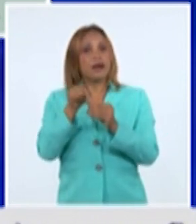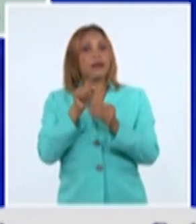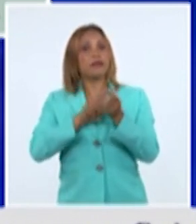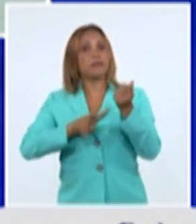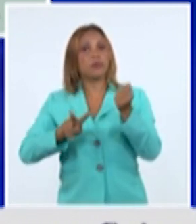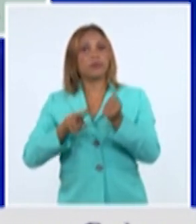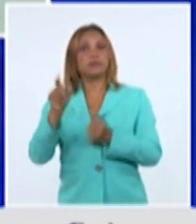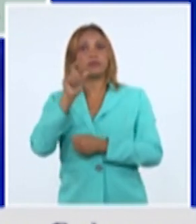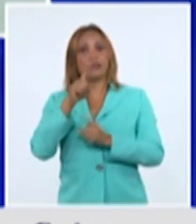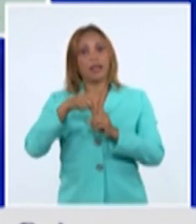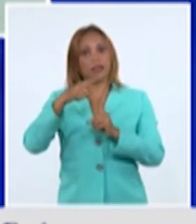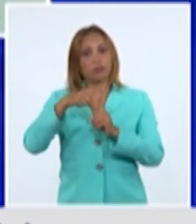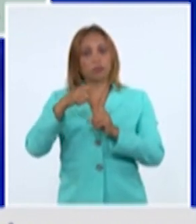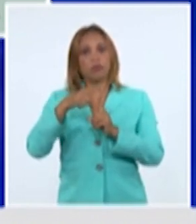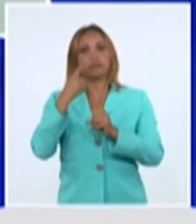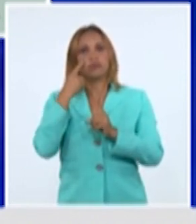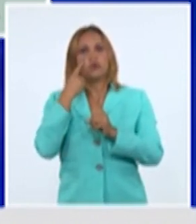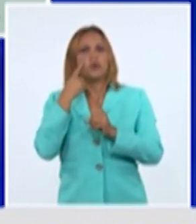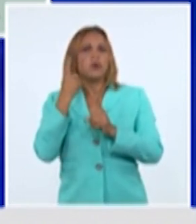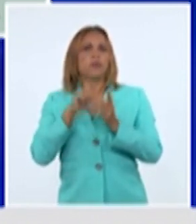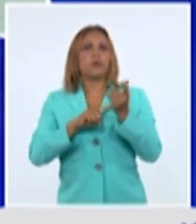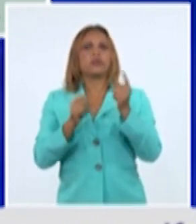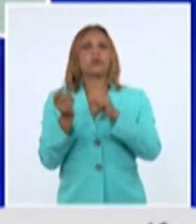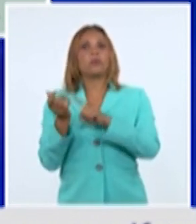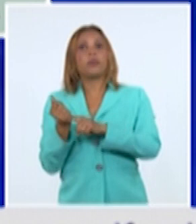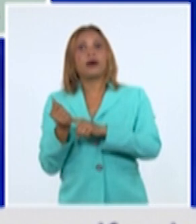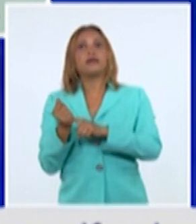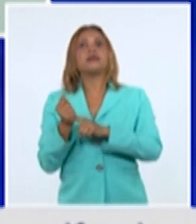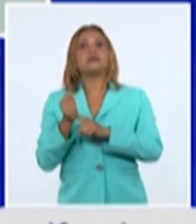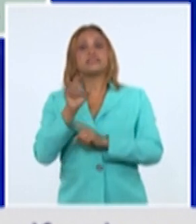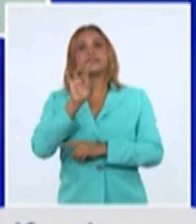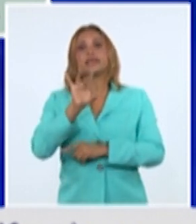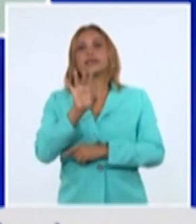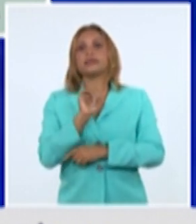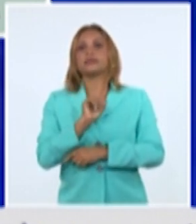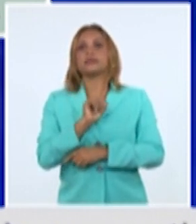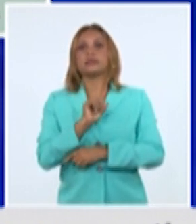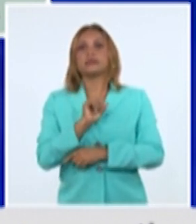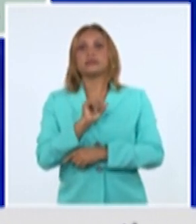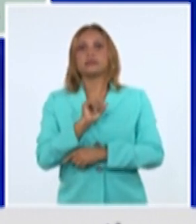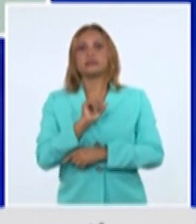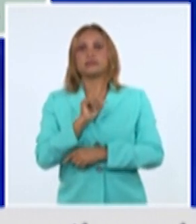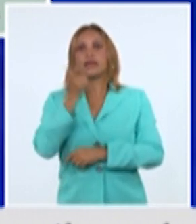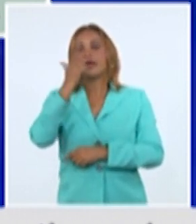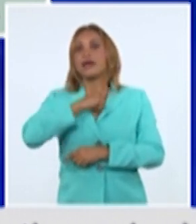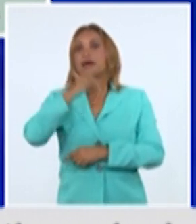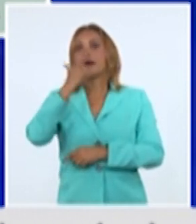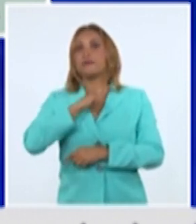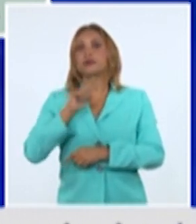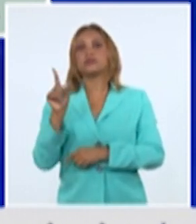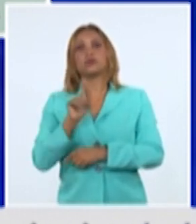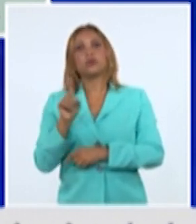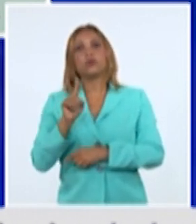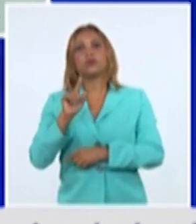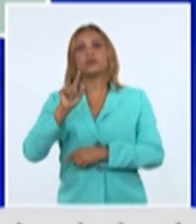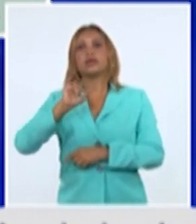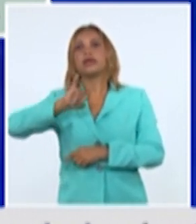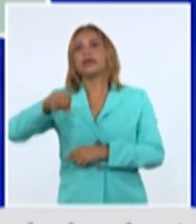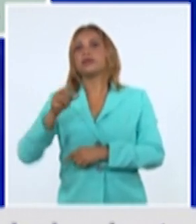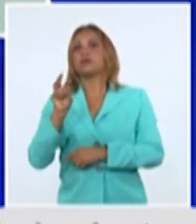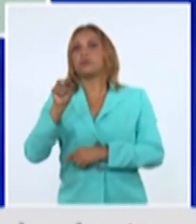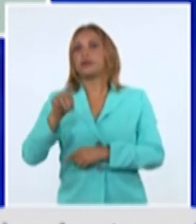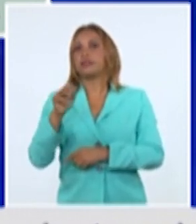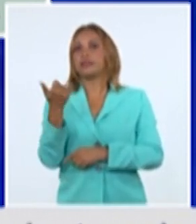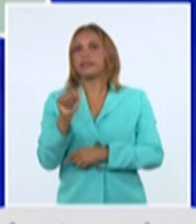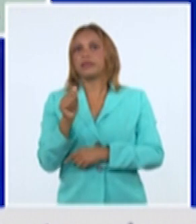provincia. Puerto Padre hoy sigue marcando la estadística, 15 casos positivos, Amancio Rodríguez 11, Jesús Menéndez